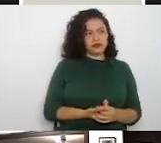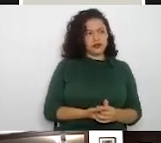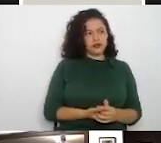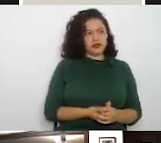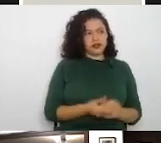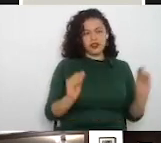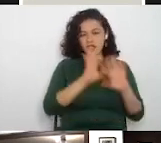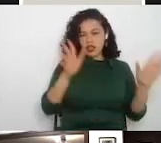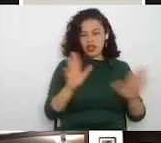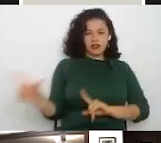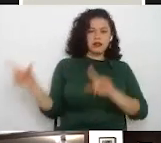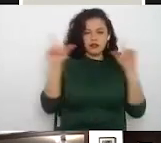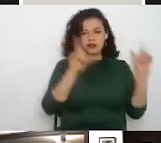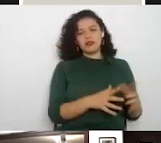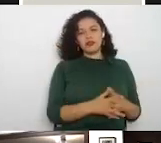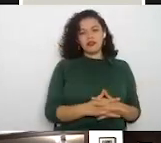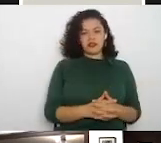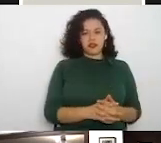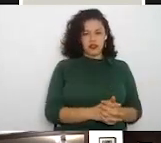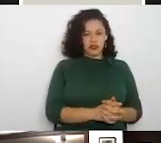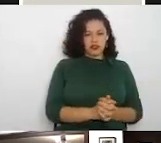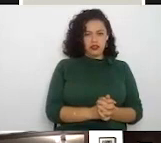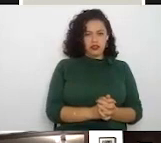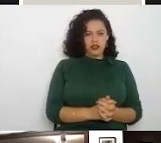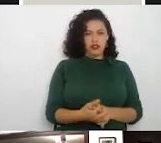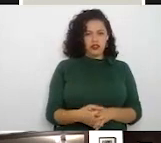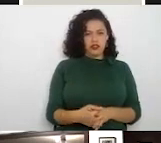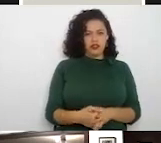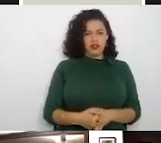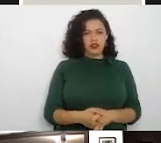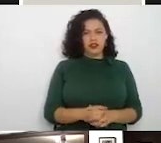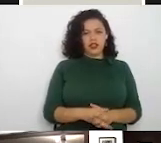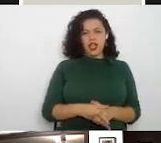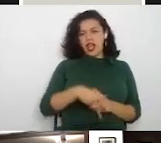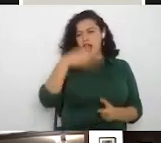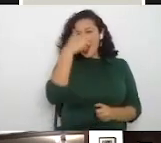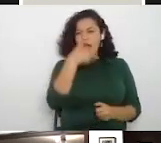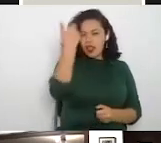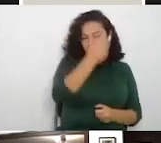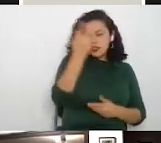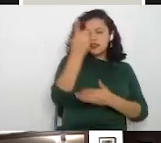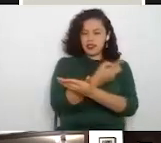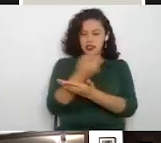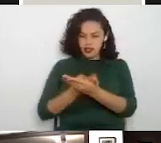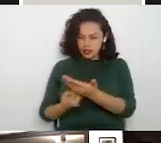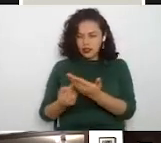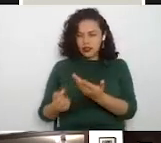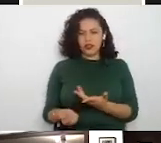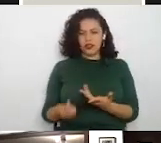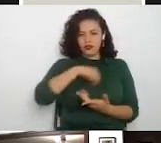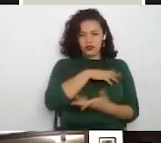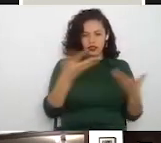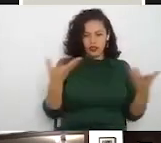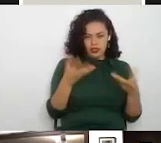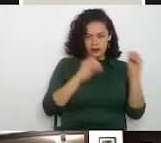siguiente diapositiva, déjenme darle clic, el análisis y el diseño que nos permite a